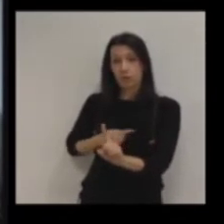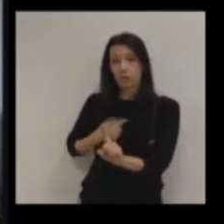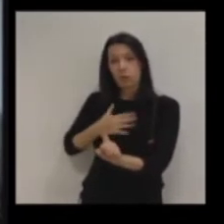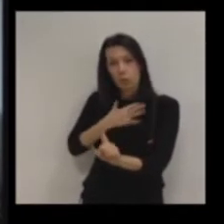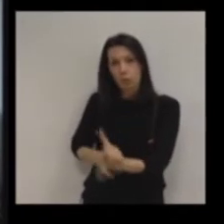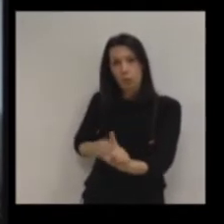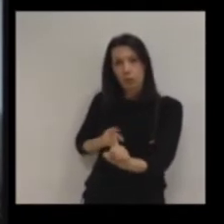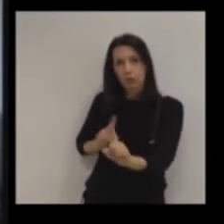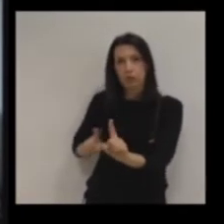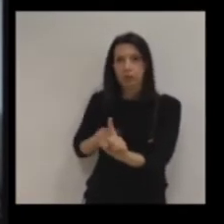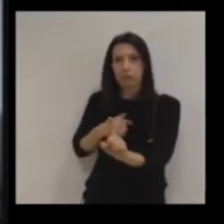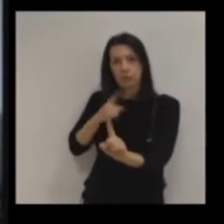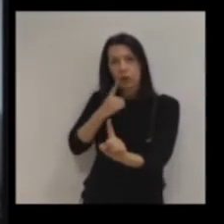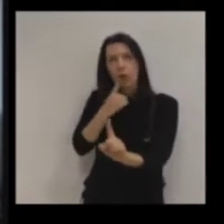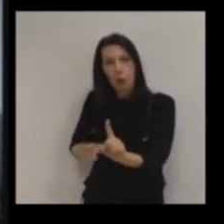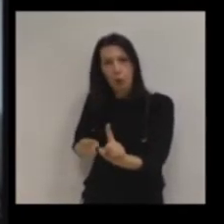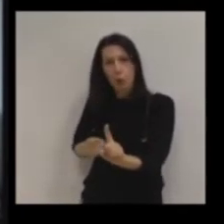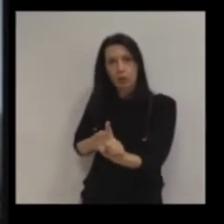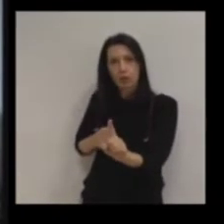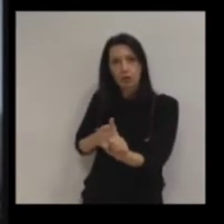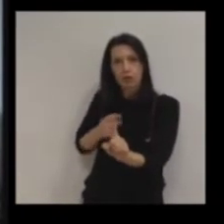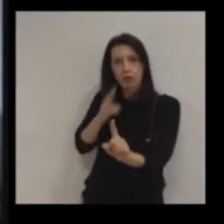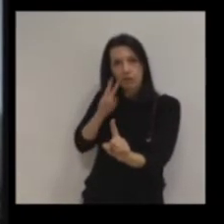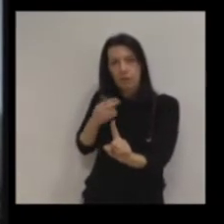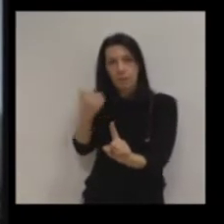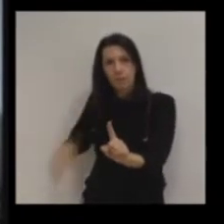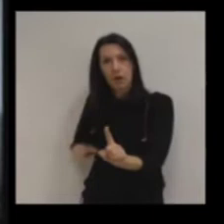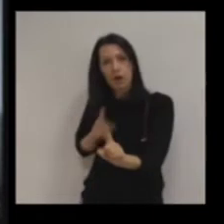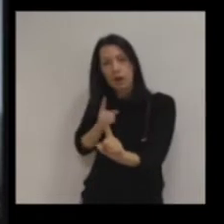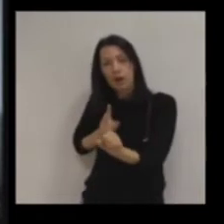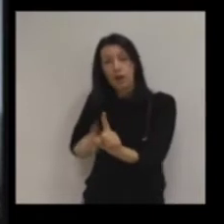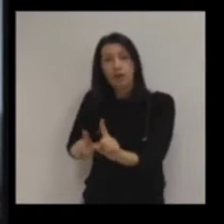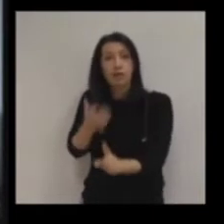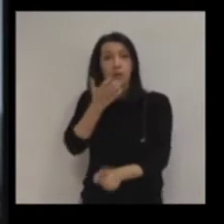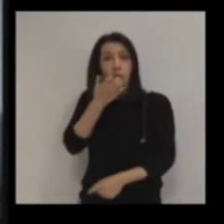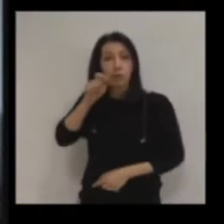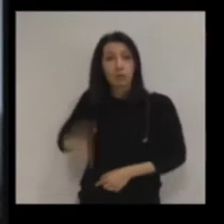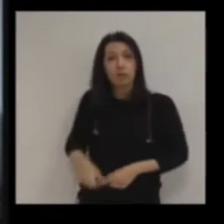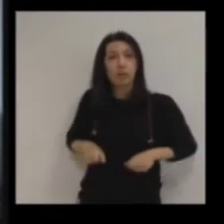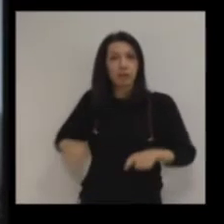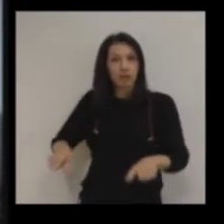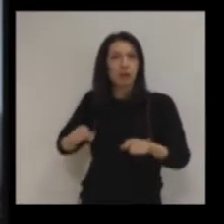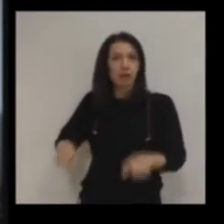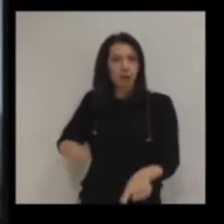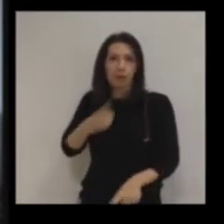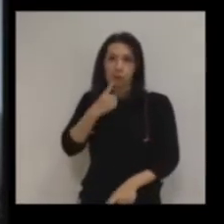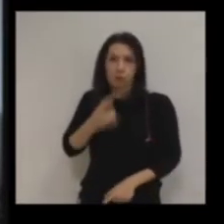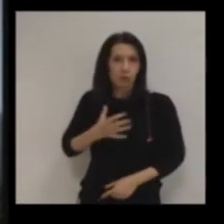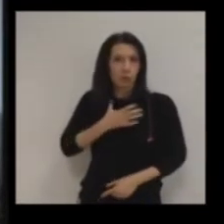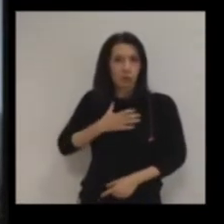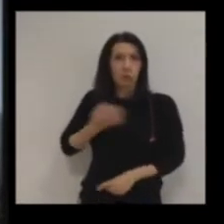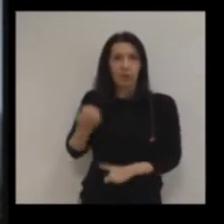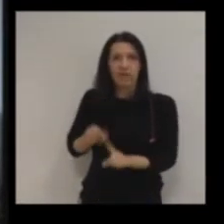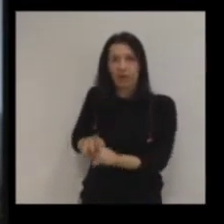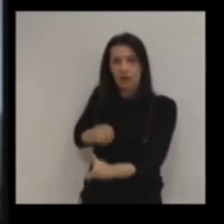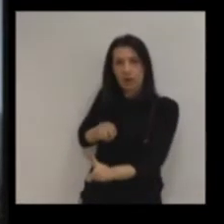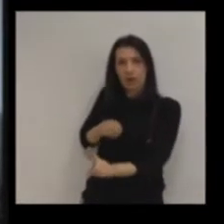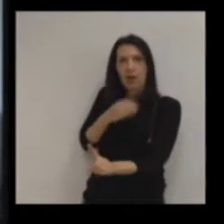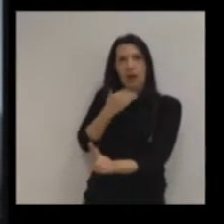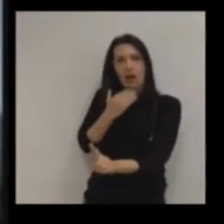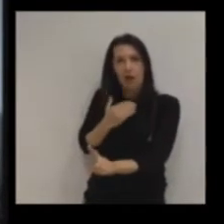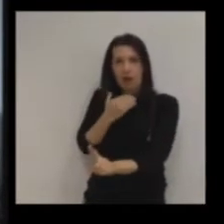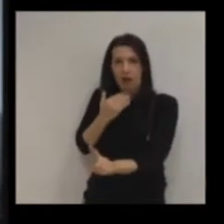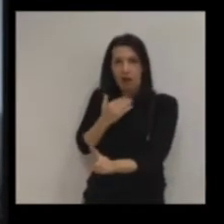acercar con mis tropiezos y mi mala visión y todo eso, pero una persona en silla de ruedas, por ejemplo, habría tenido que estar a un par de metros o algo